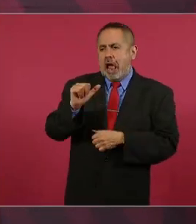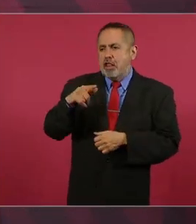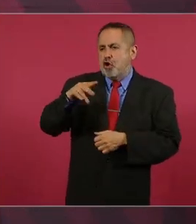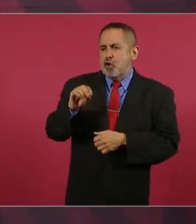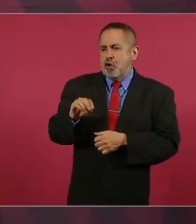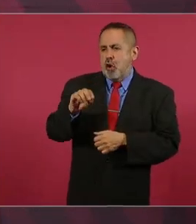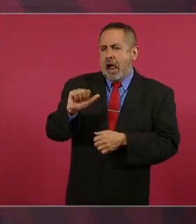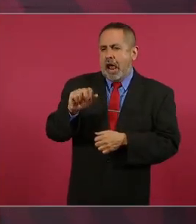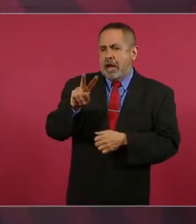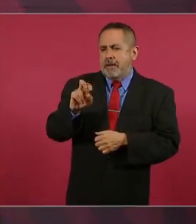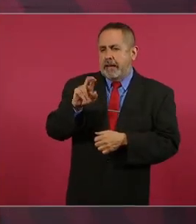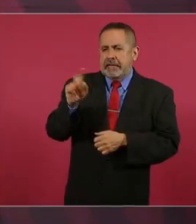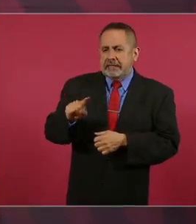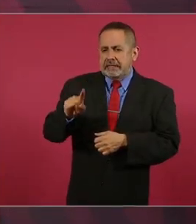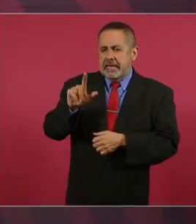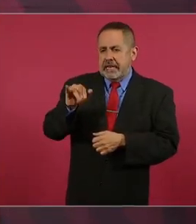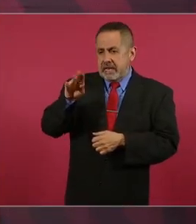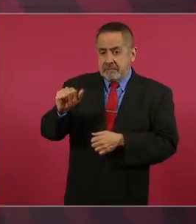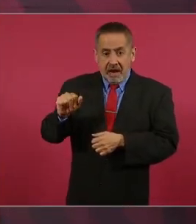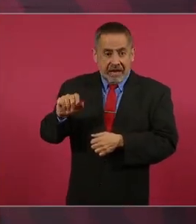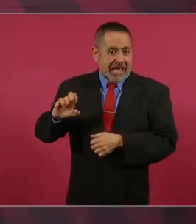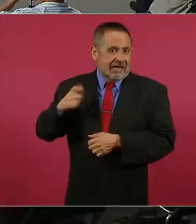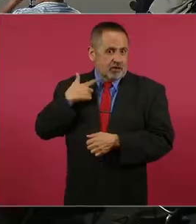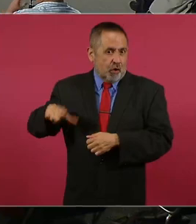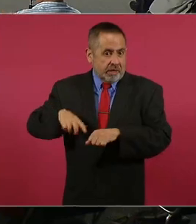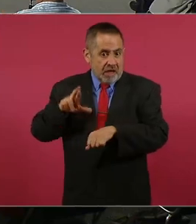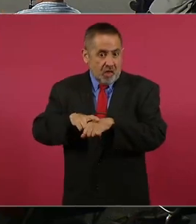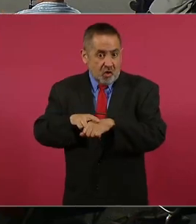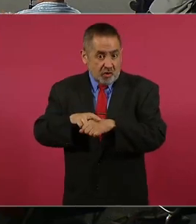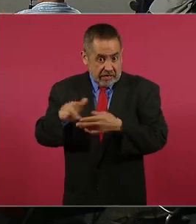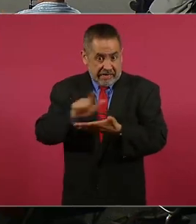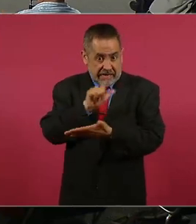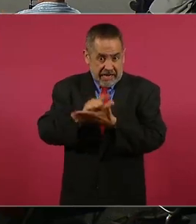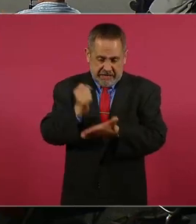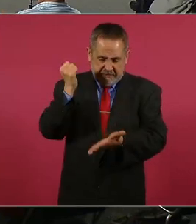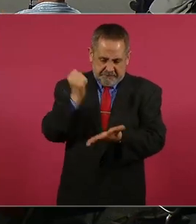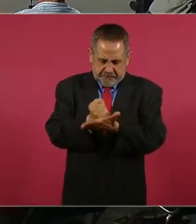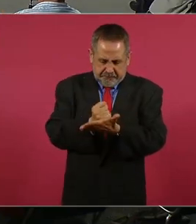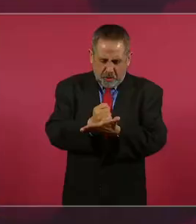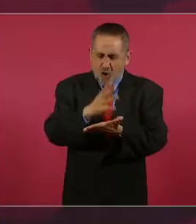gobernador, se aprobó